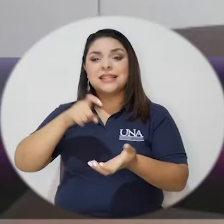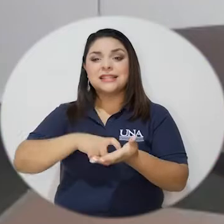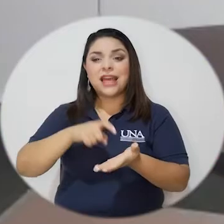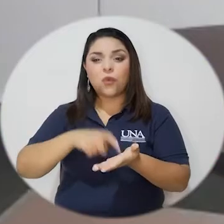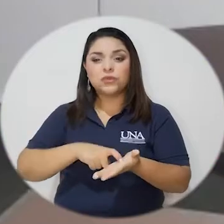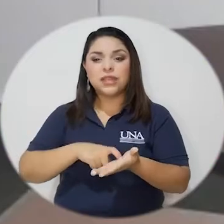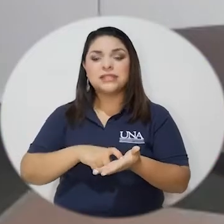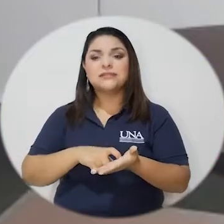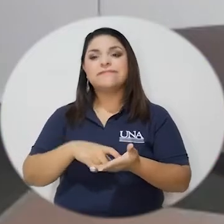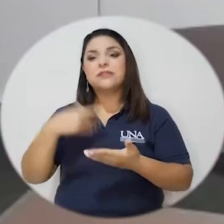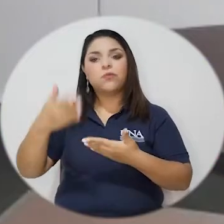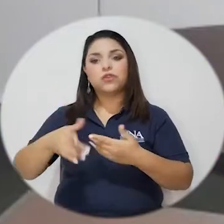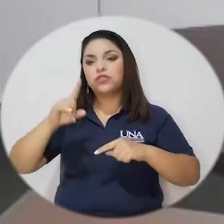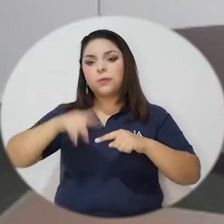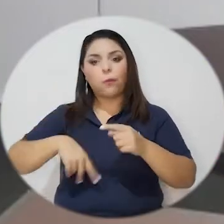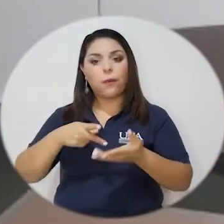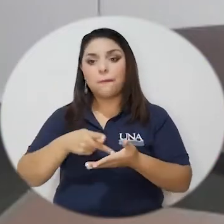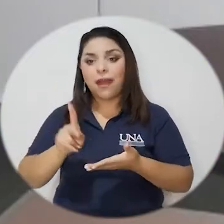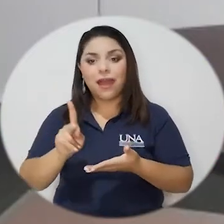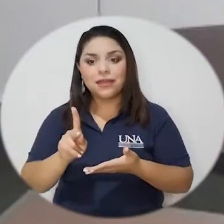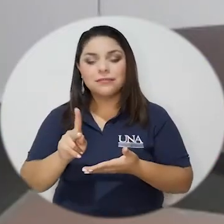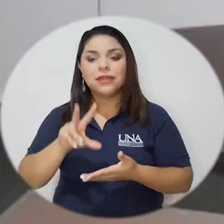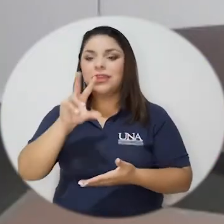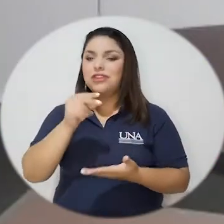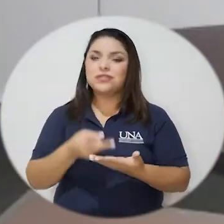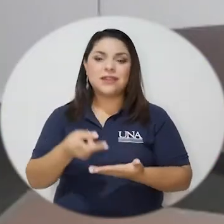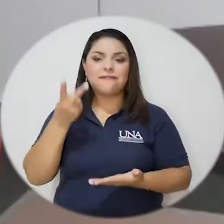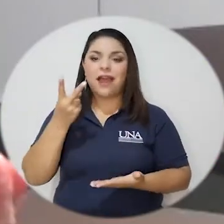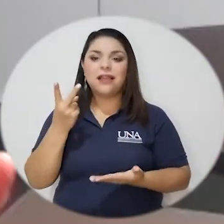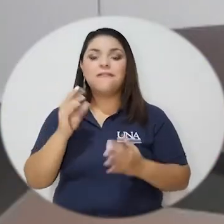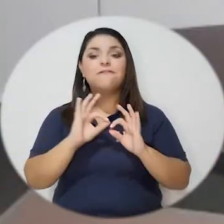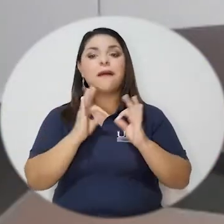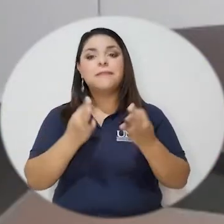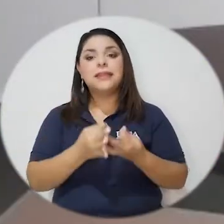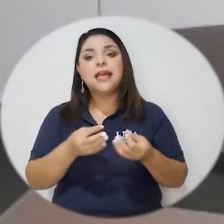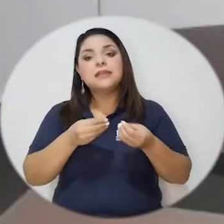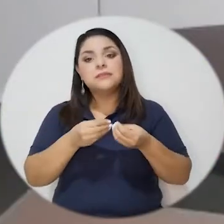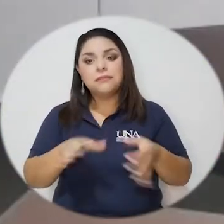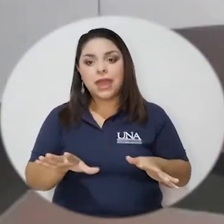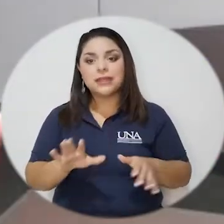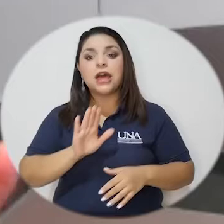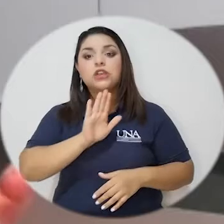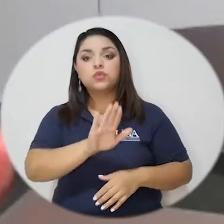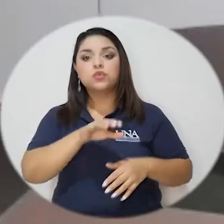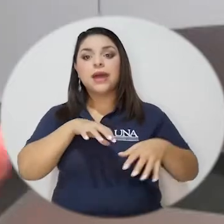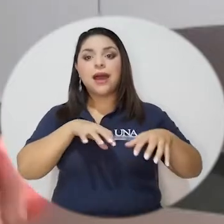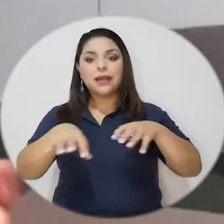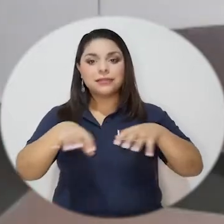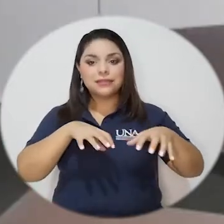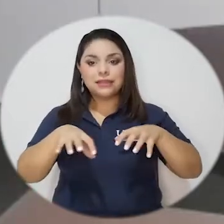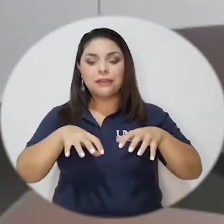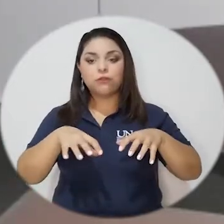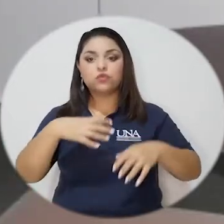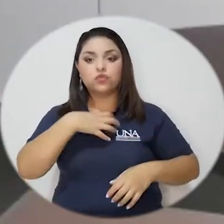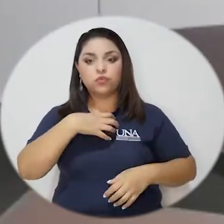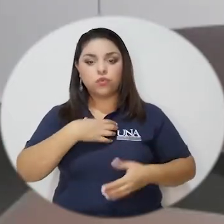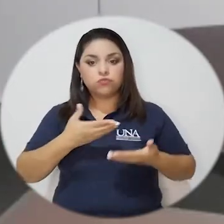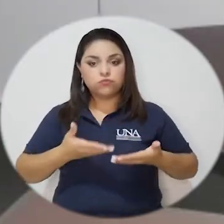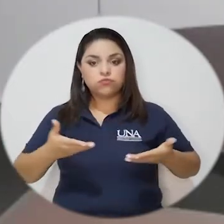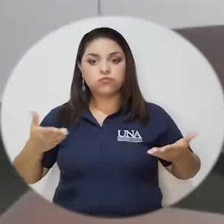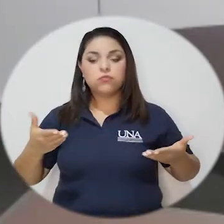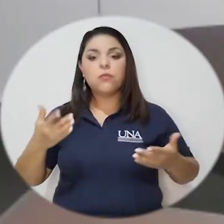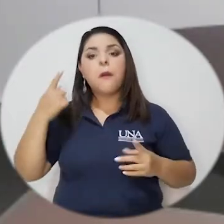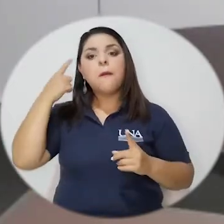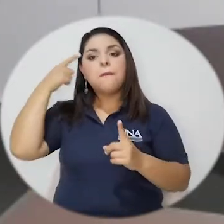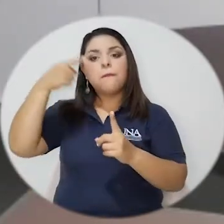esas deudas se van a convertir en impagables y no se vale que las familias pierdan los activos producto